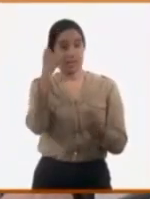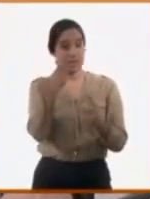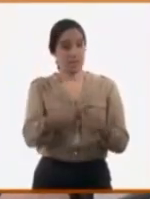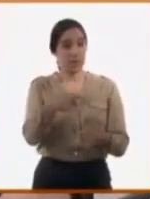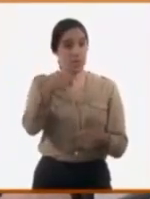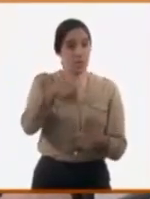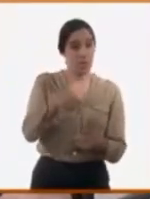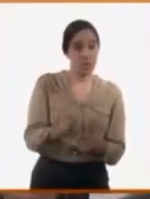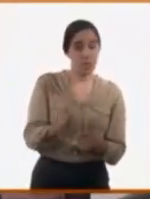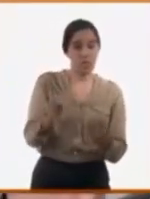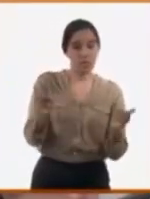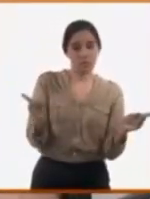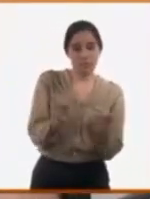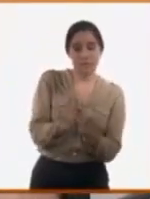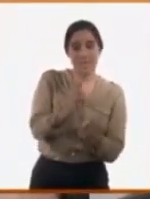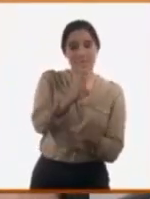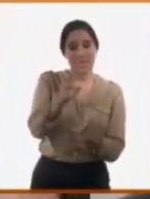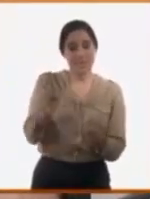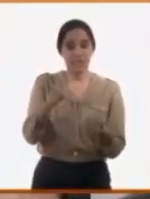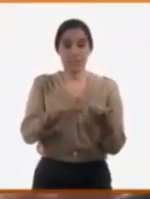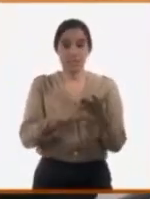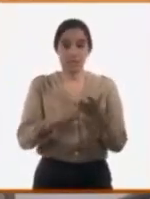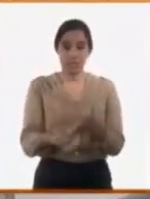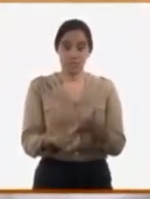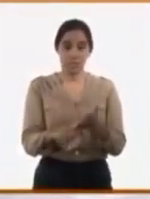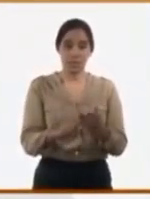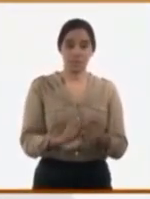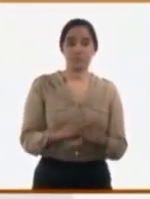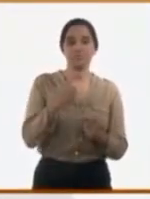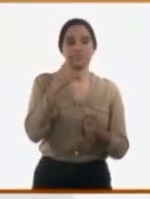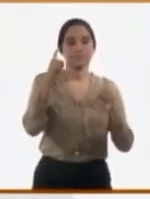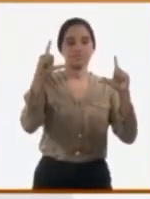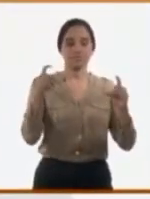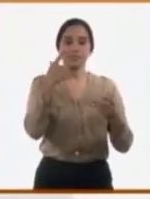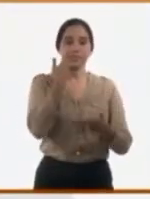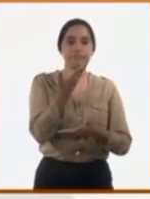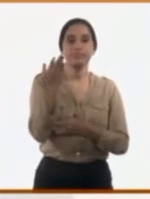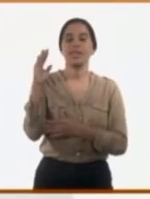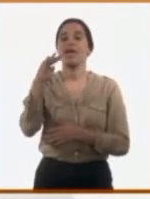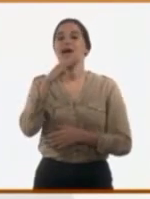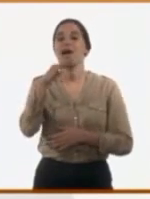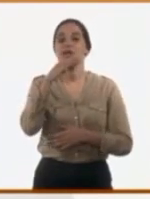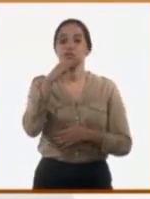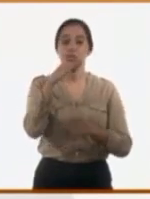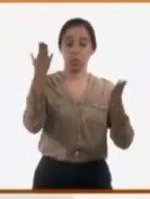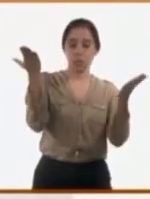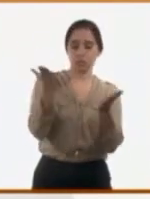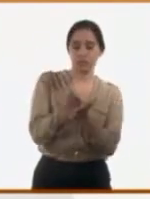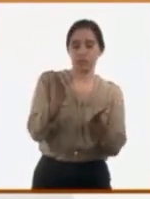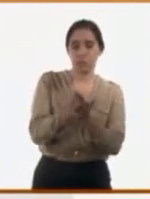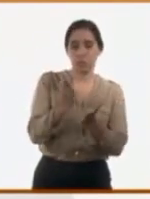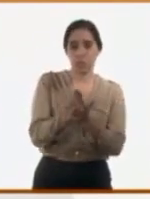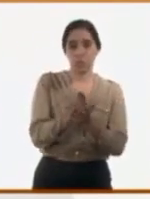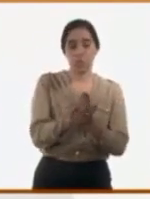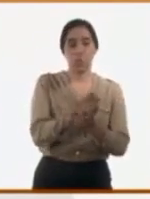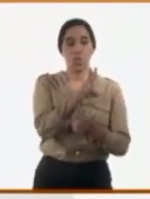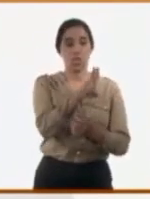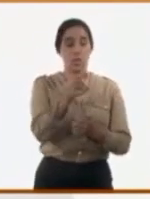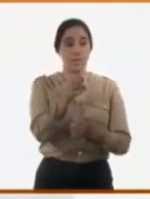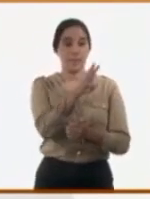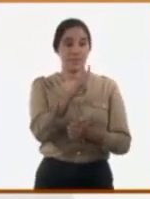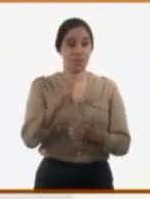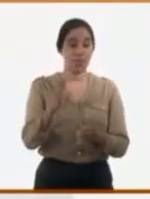lámina que es la siguiente que dice que lo que está en azul es el curso académico 2024 el que vamos a comenzar